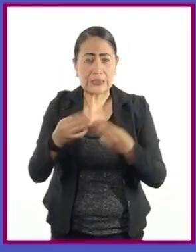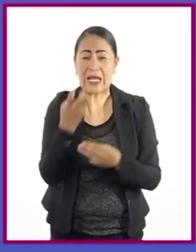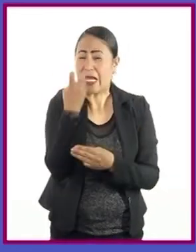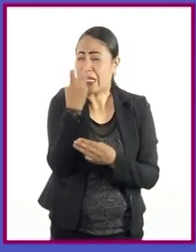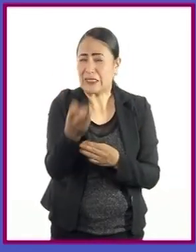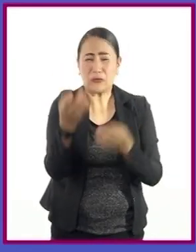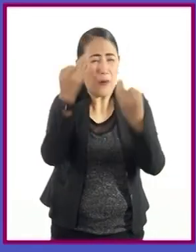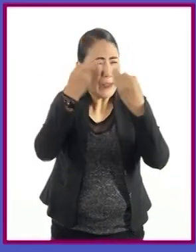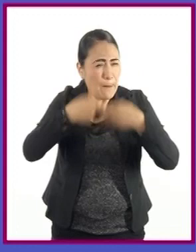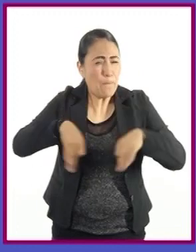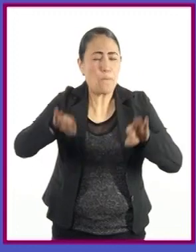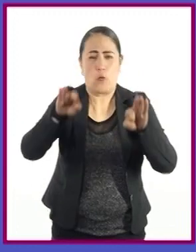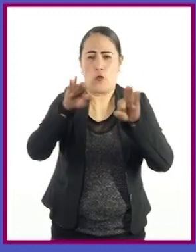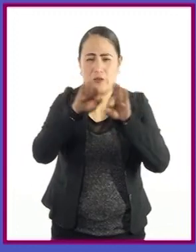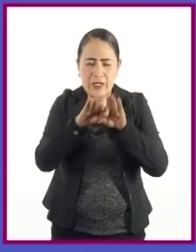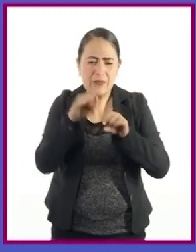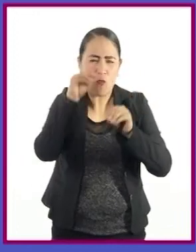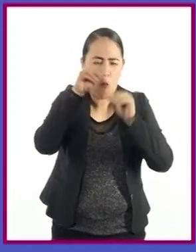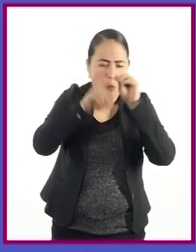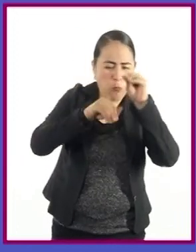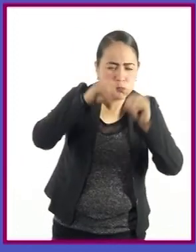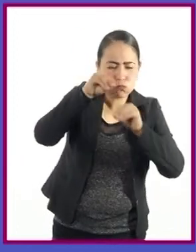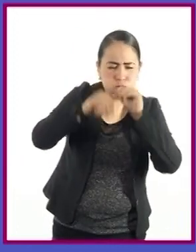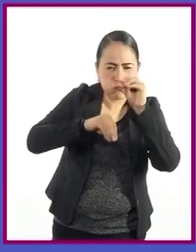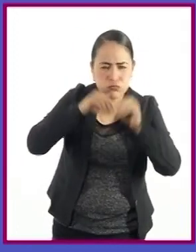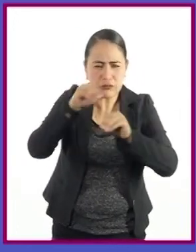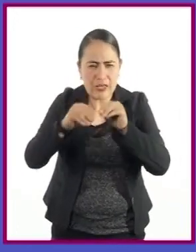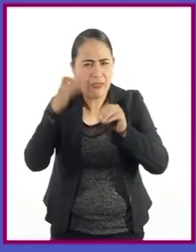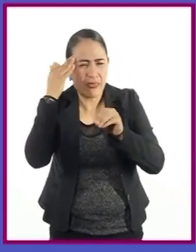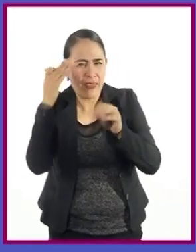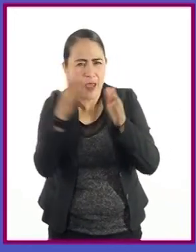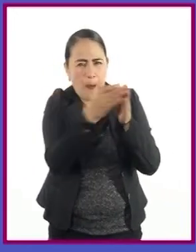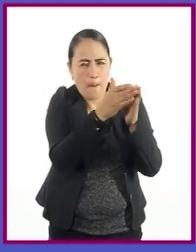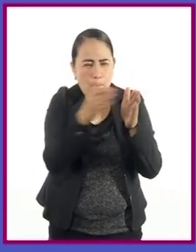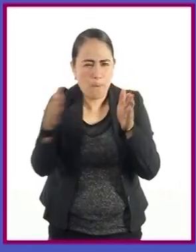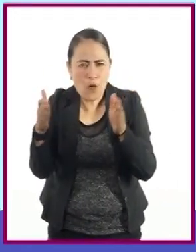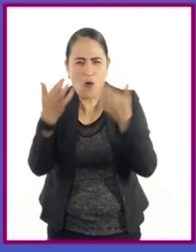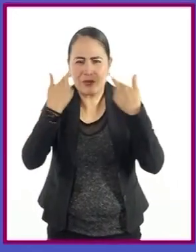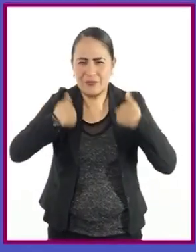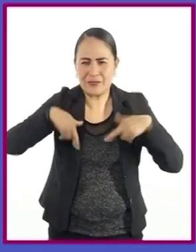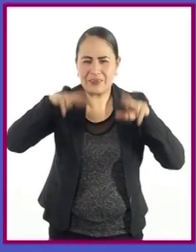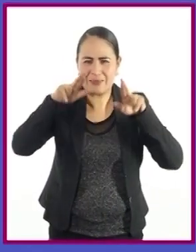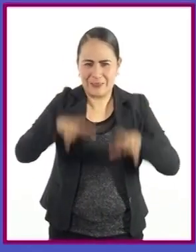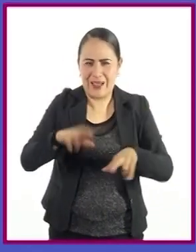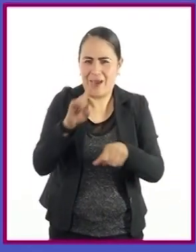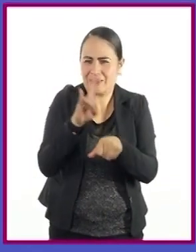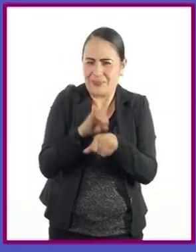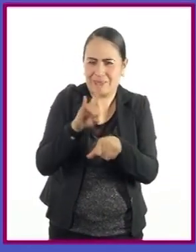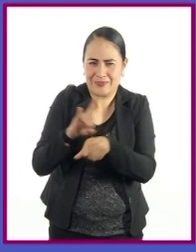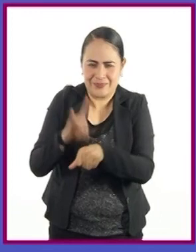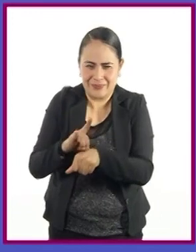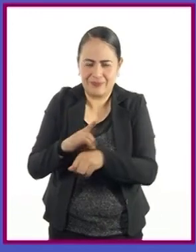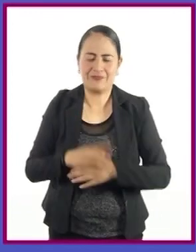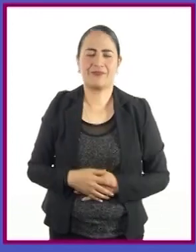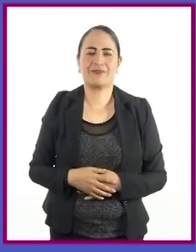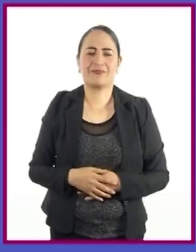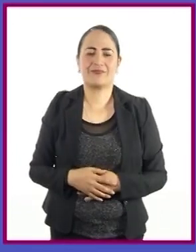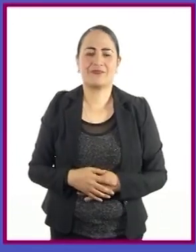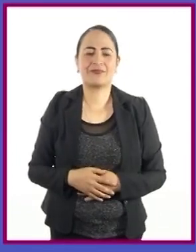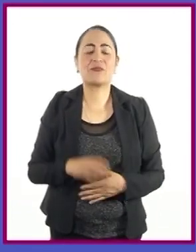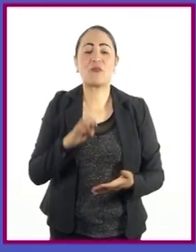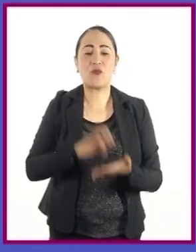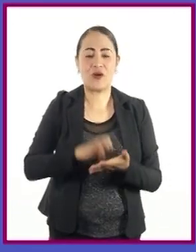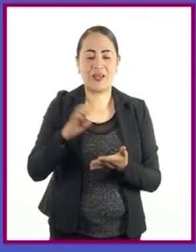necesarios para ambientar y crear atmósferas en una representación. Ahí tenemos, por ejemplo,